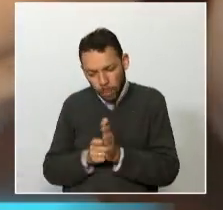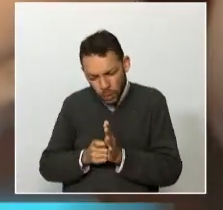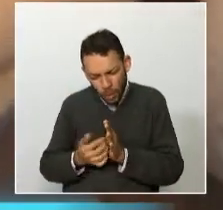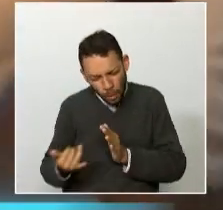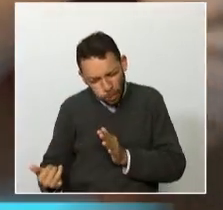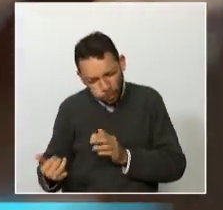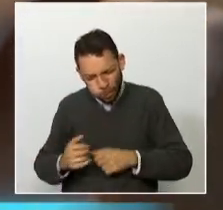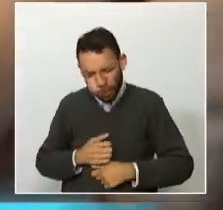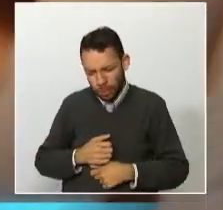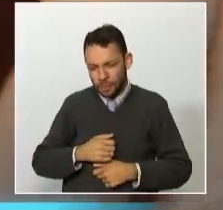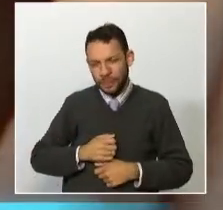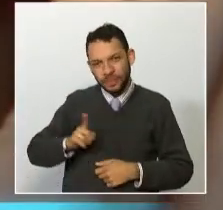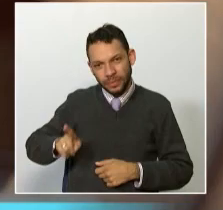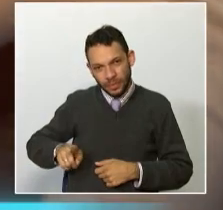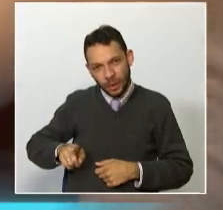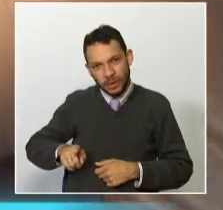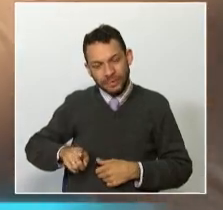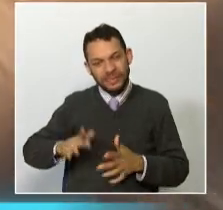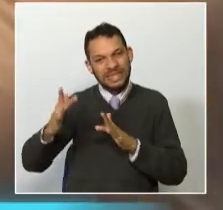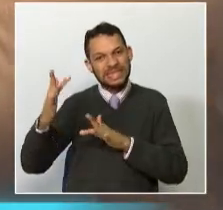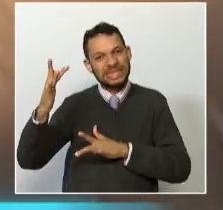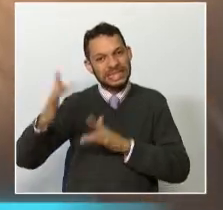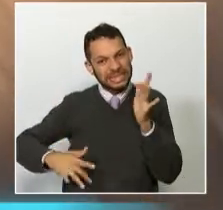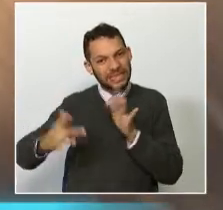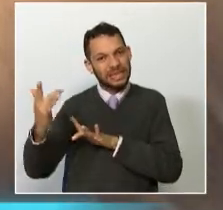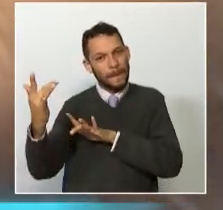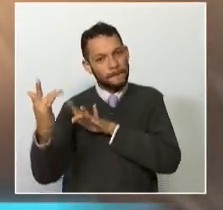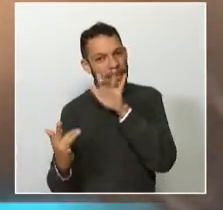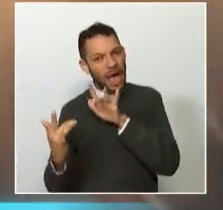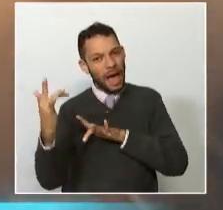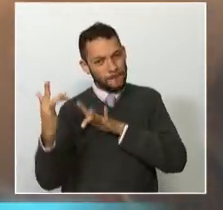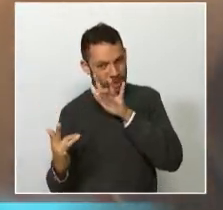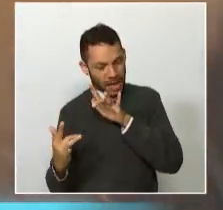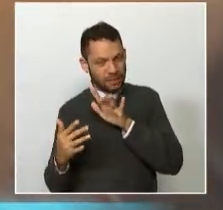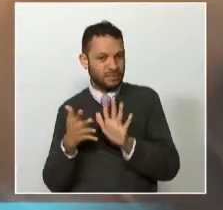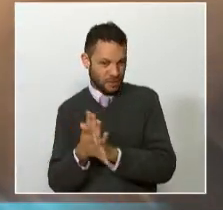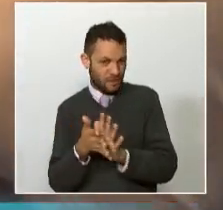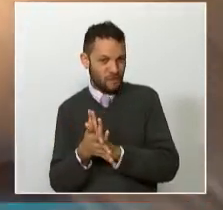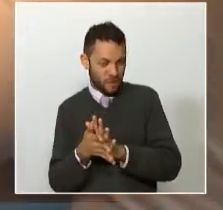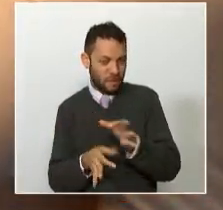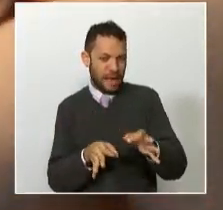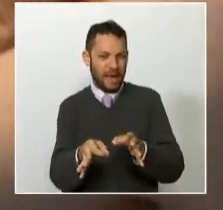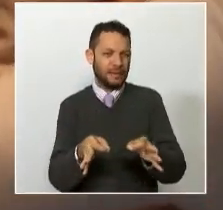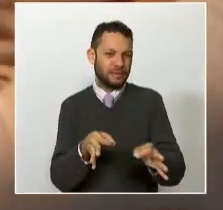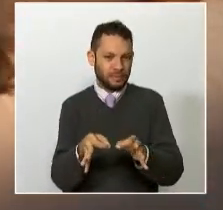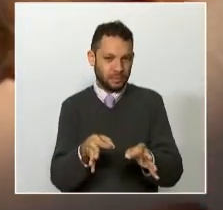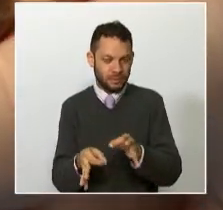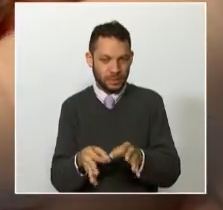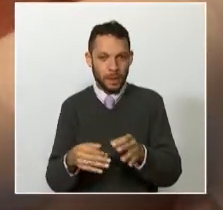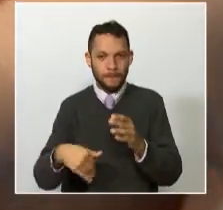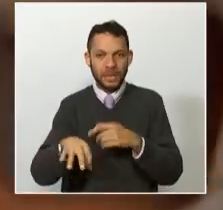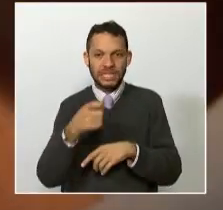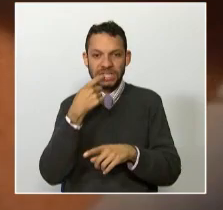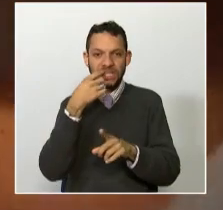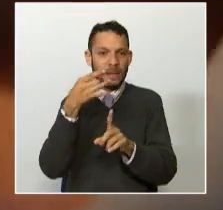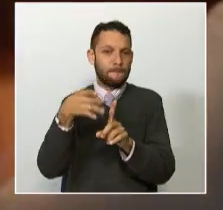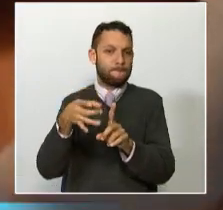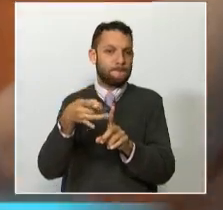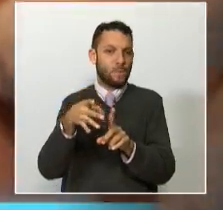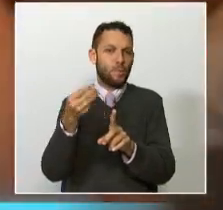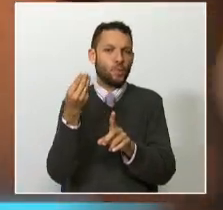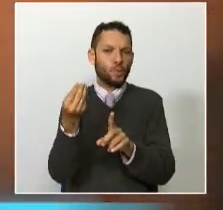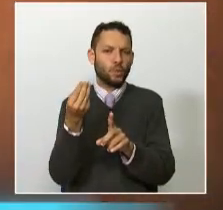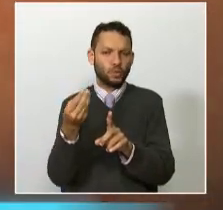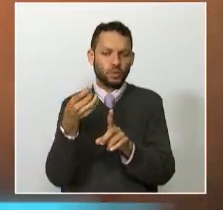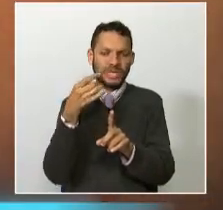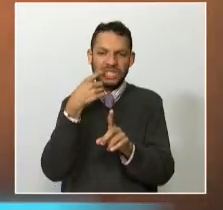varias interferencias, como llamamos nosotros, que ya vamos a explicar, y es muchísimo metal en boca. Levanta